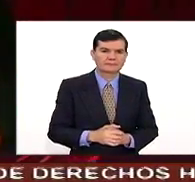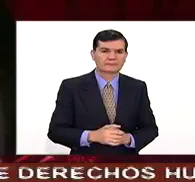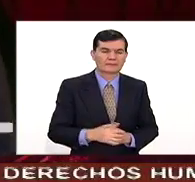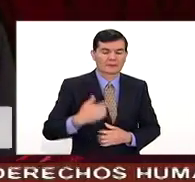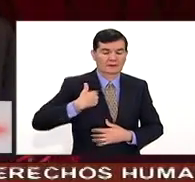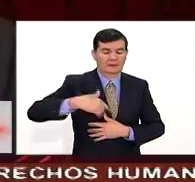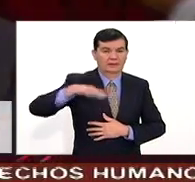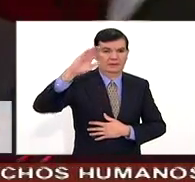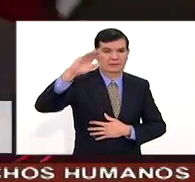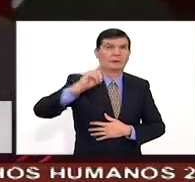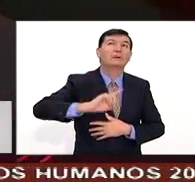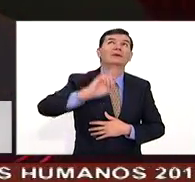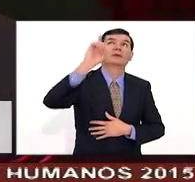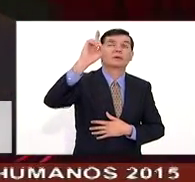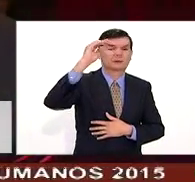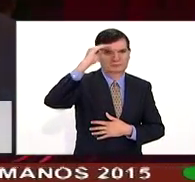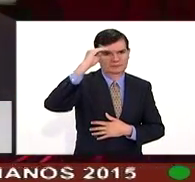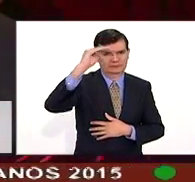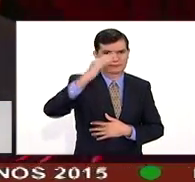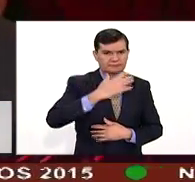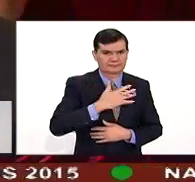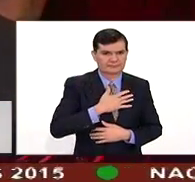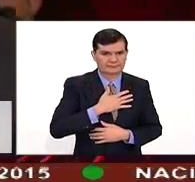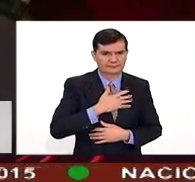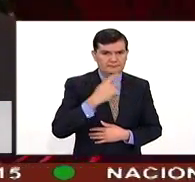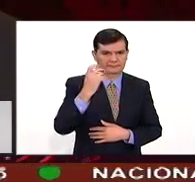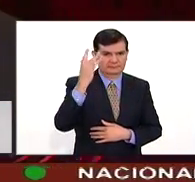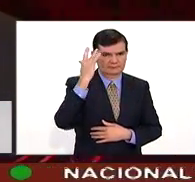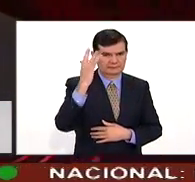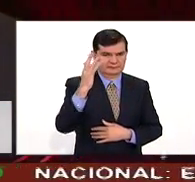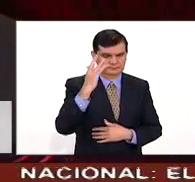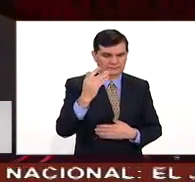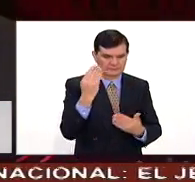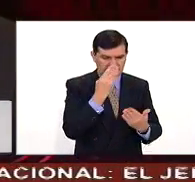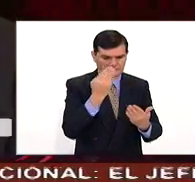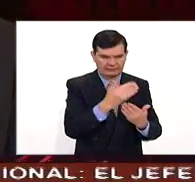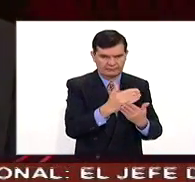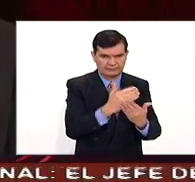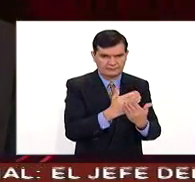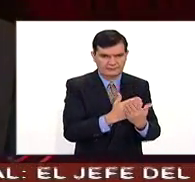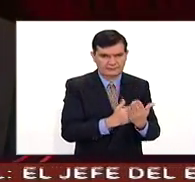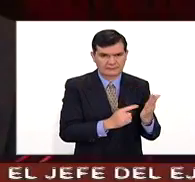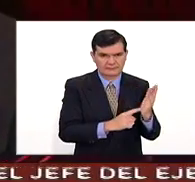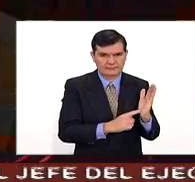Juro por Dios nuestro Señor y estos santos evangelios